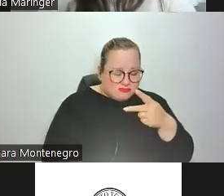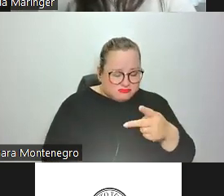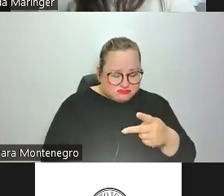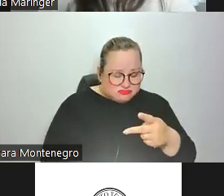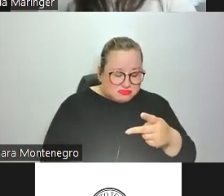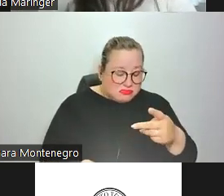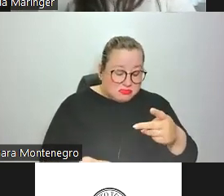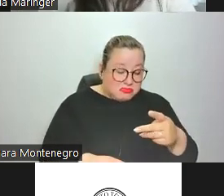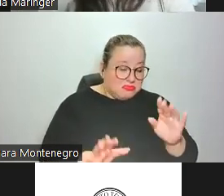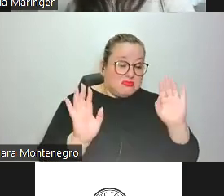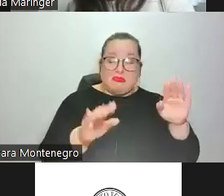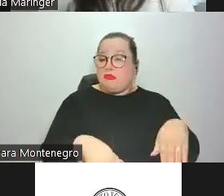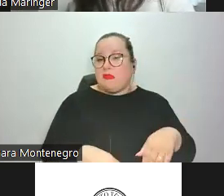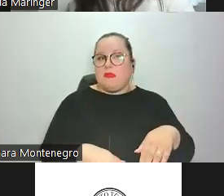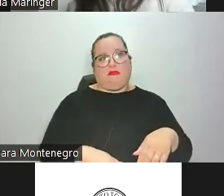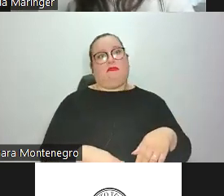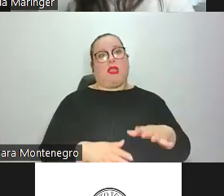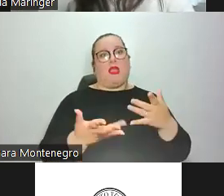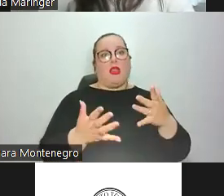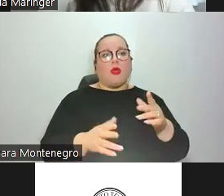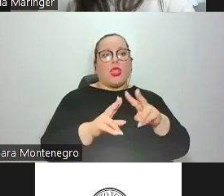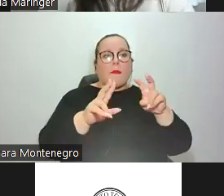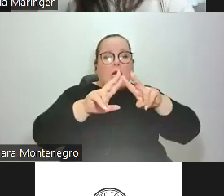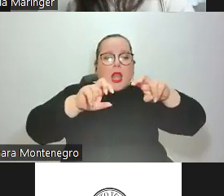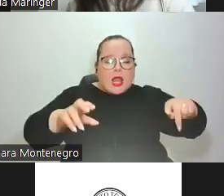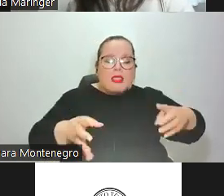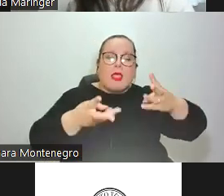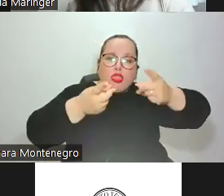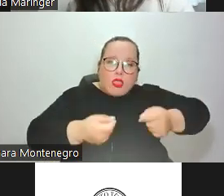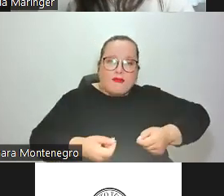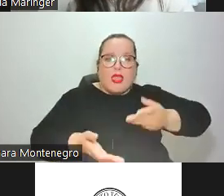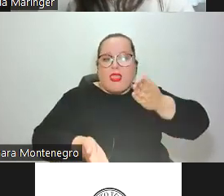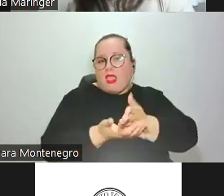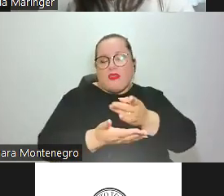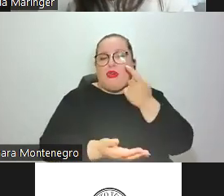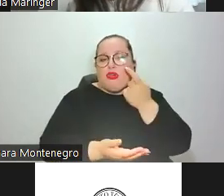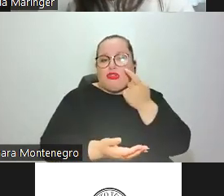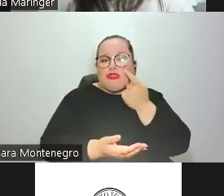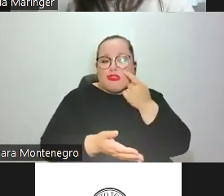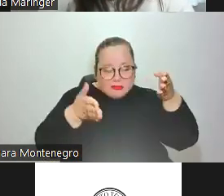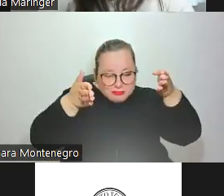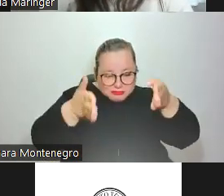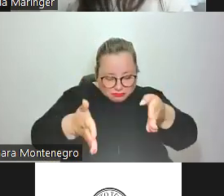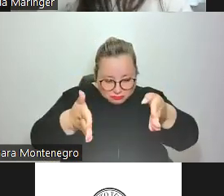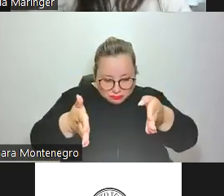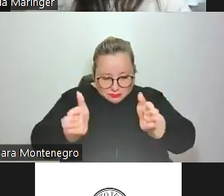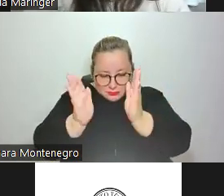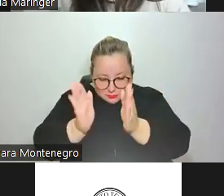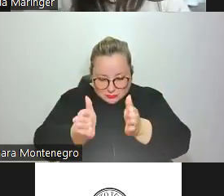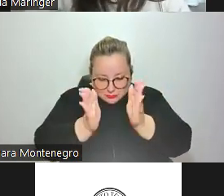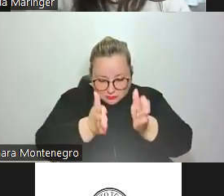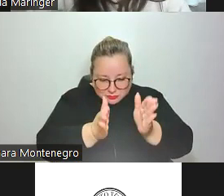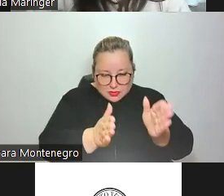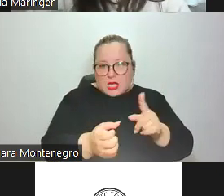es fundamental en un contador, a lo mejor en un analista, por ejemplo, que tenga esa orientación y que tenga eso como